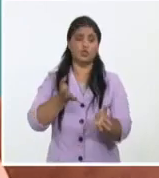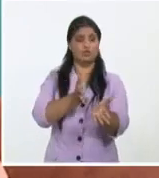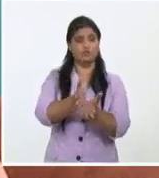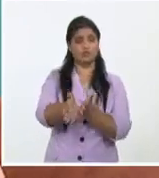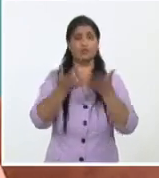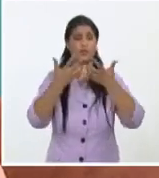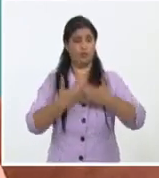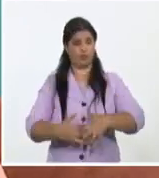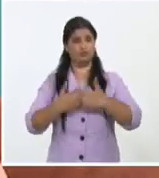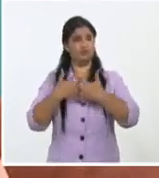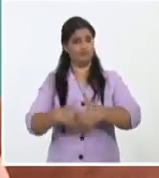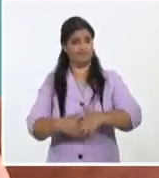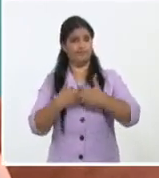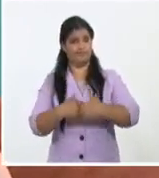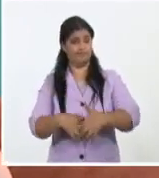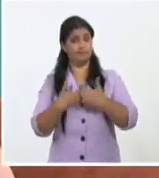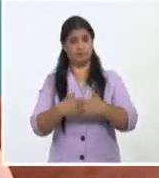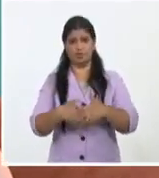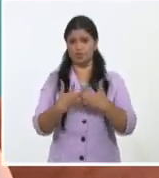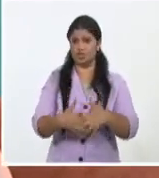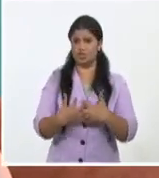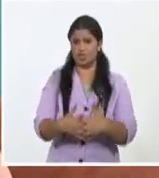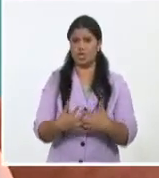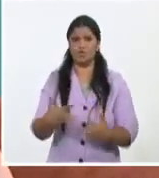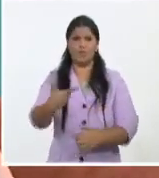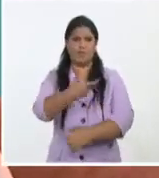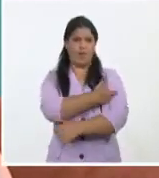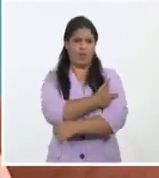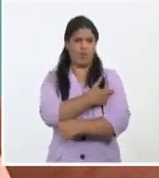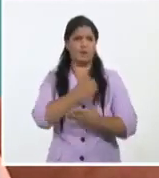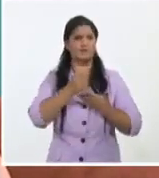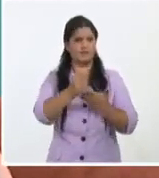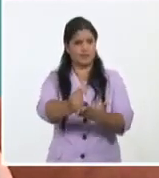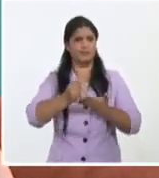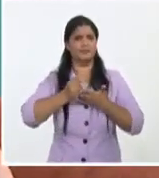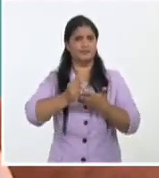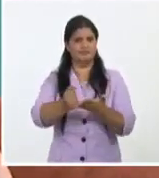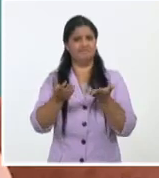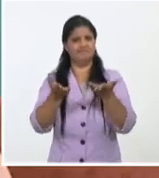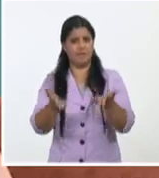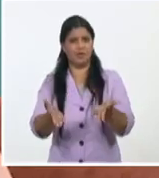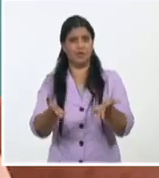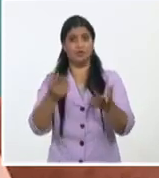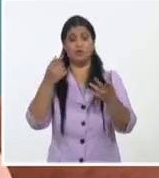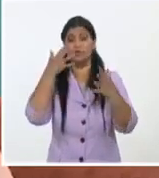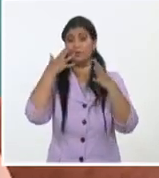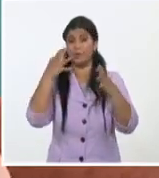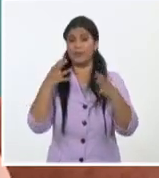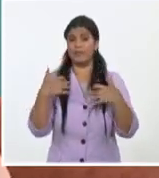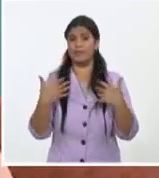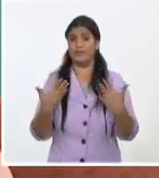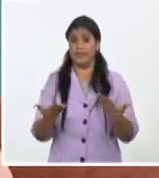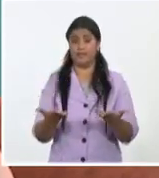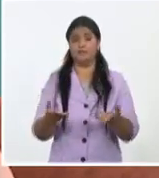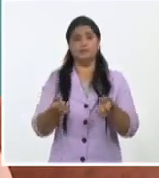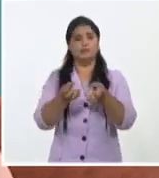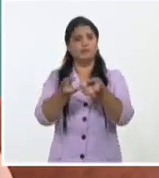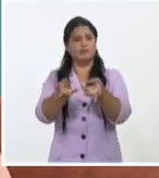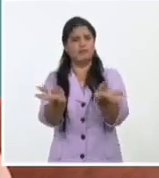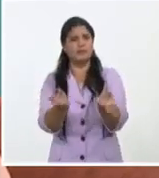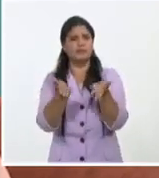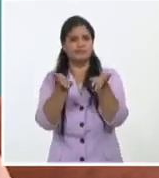el Banco Mundial, y es más bien un mecanismo que lo que ha garantizado es la retribución a